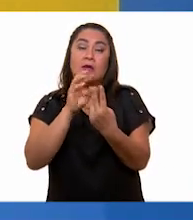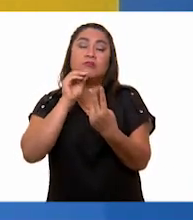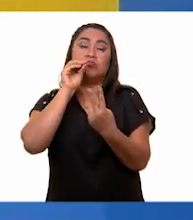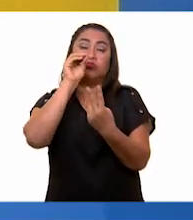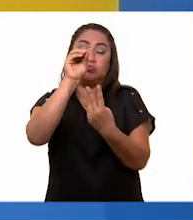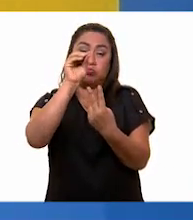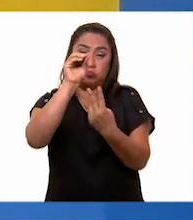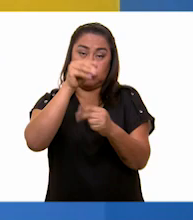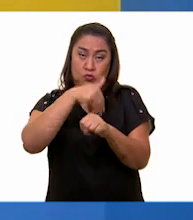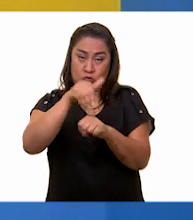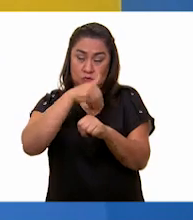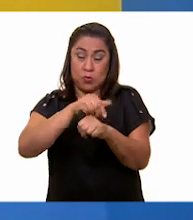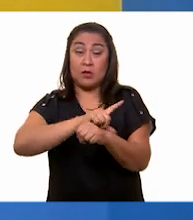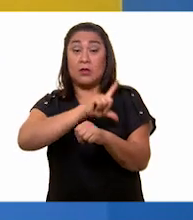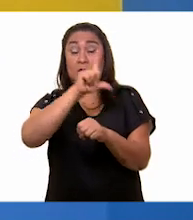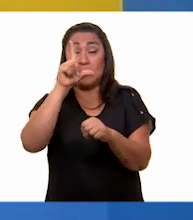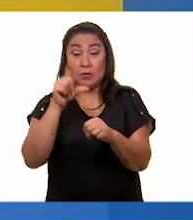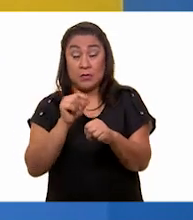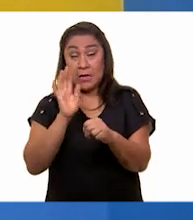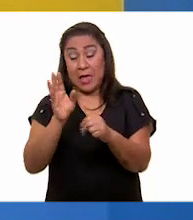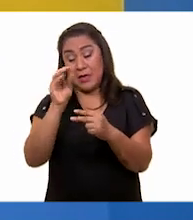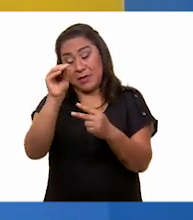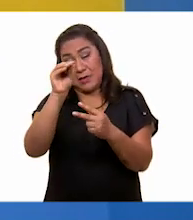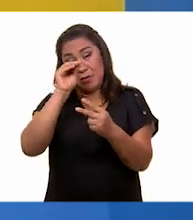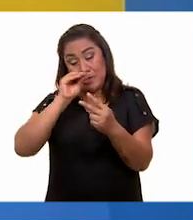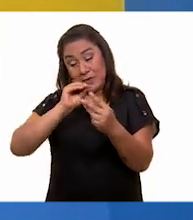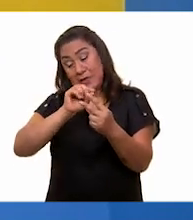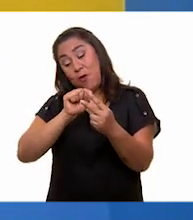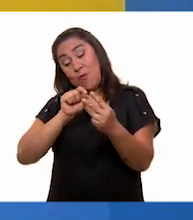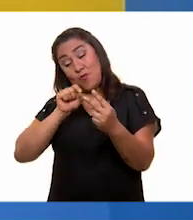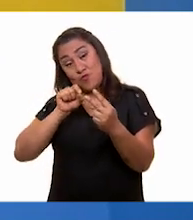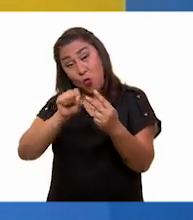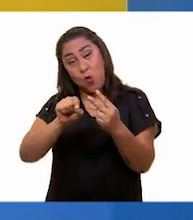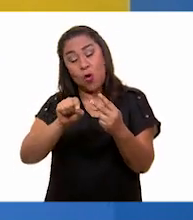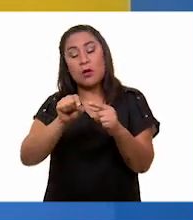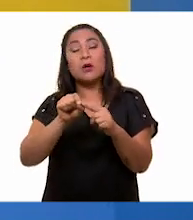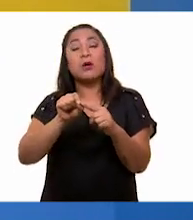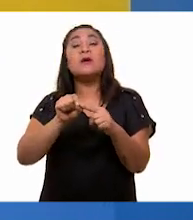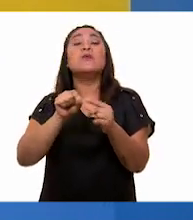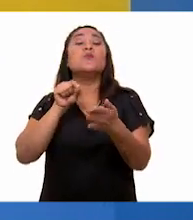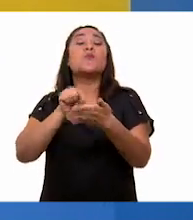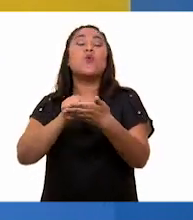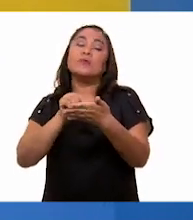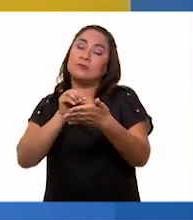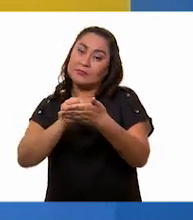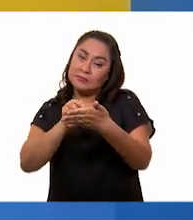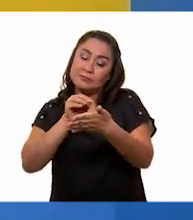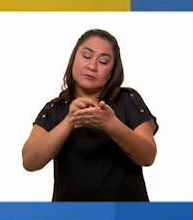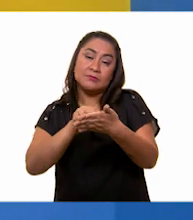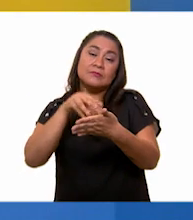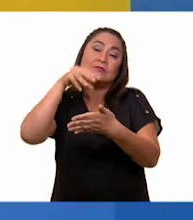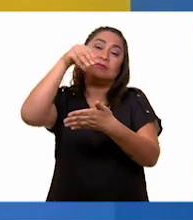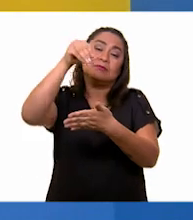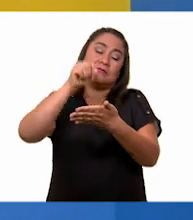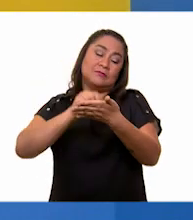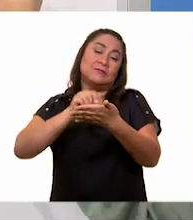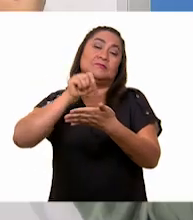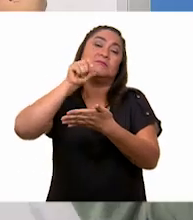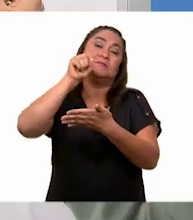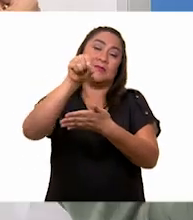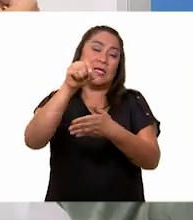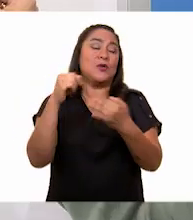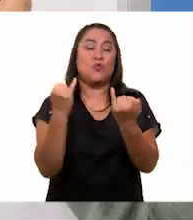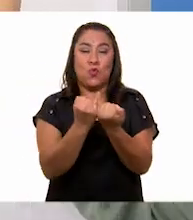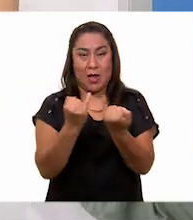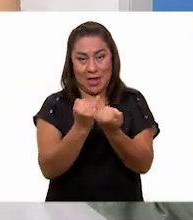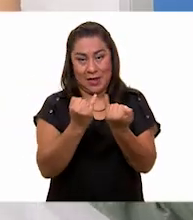entera de esa cantidad. Cuando ya iba a dividir la parte decimal, subí el punto, es decir, lo anoté en